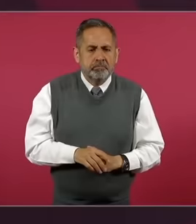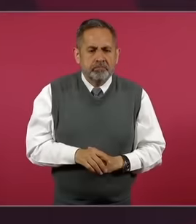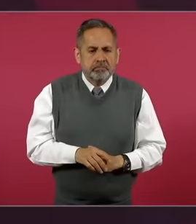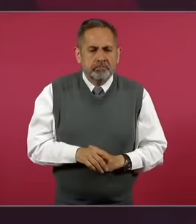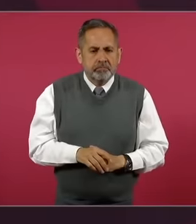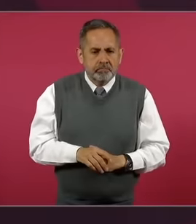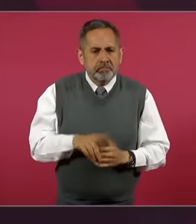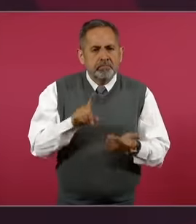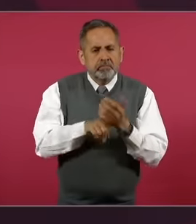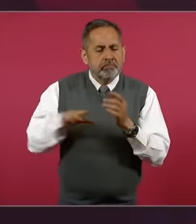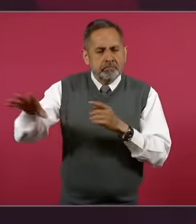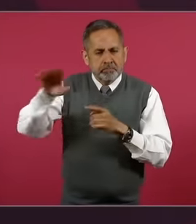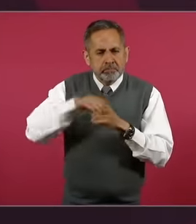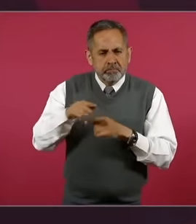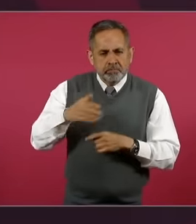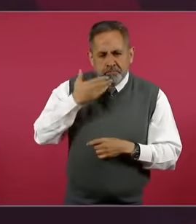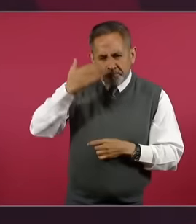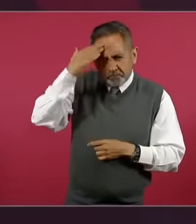en el Medio Oriente.